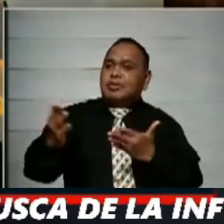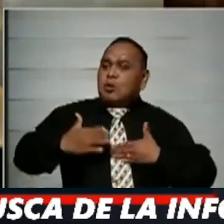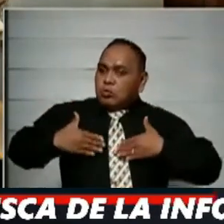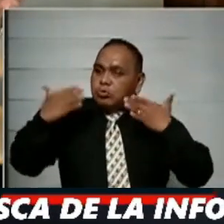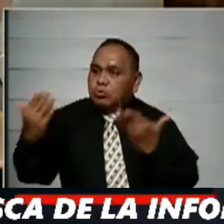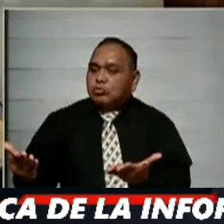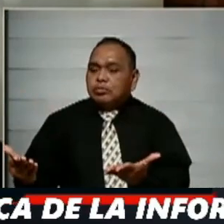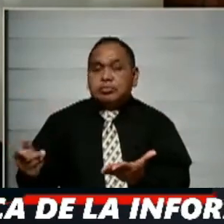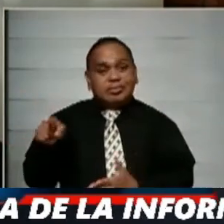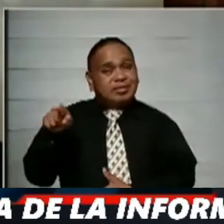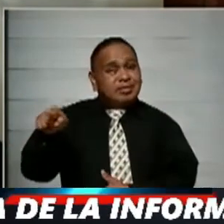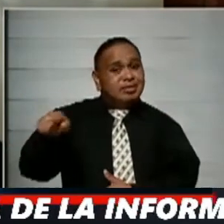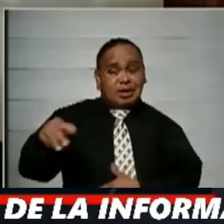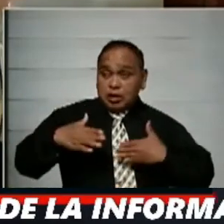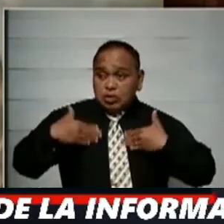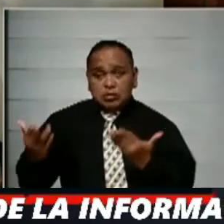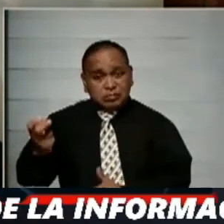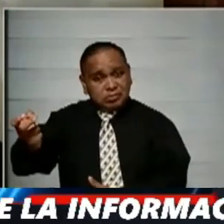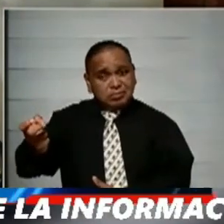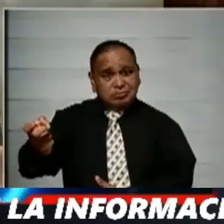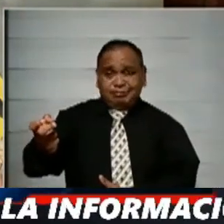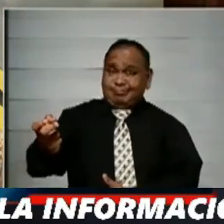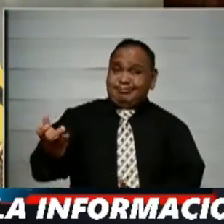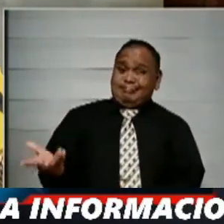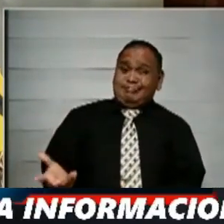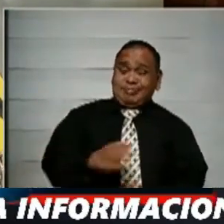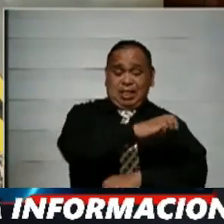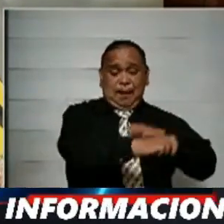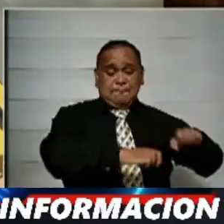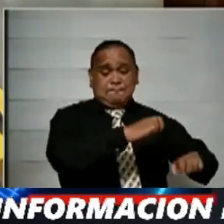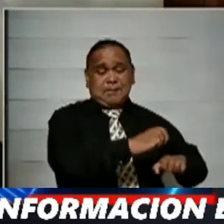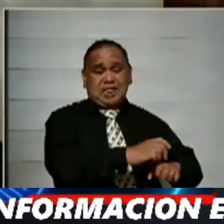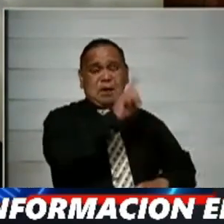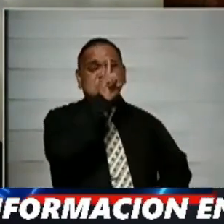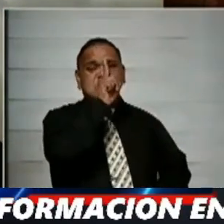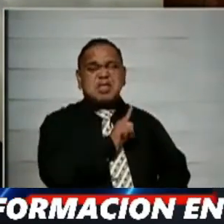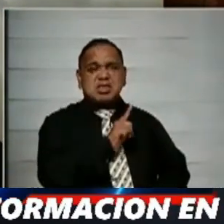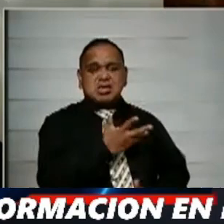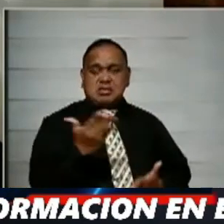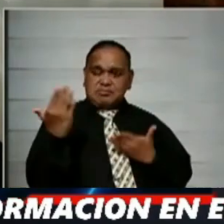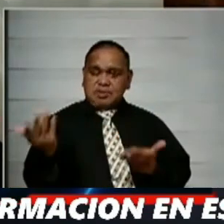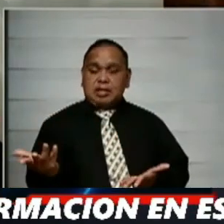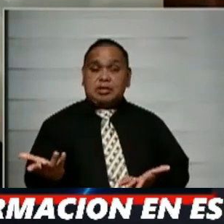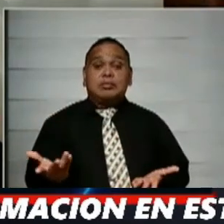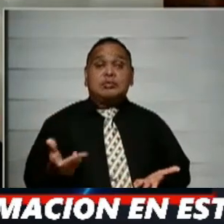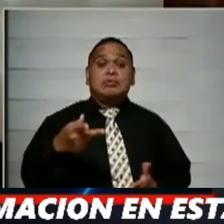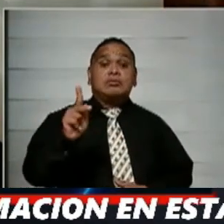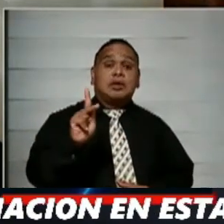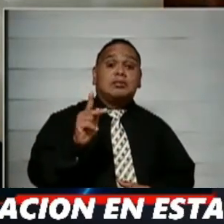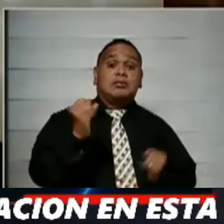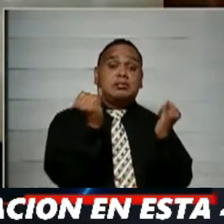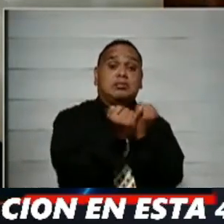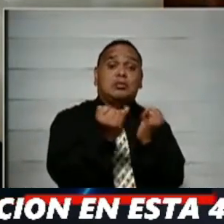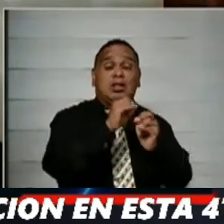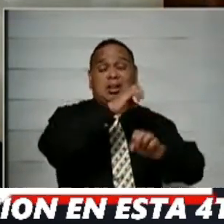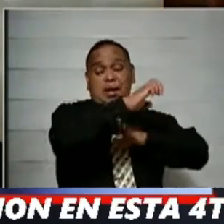se presta a hacer pues empresas de mentiritas? Pero ha hecho quién sabe cuántas, porque nada más